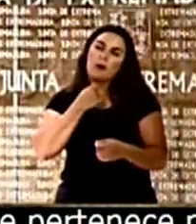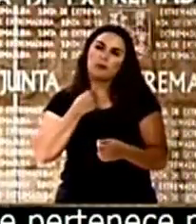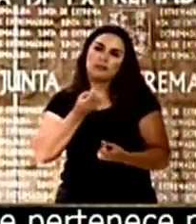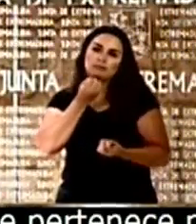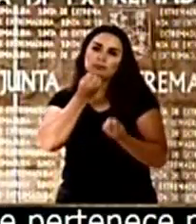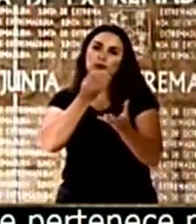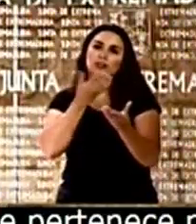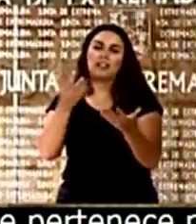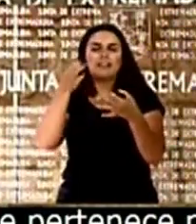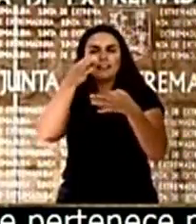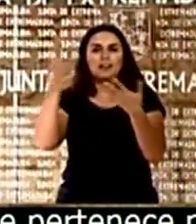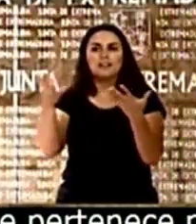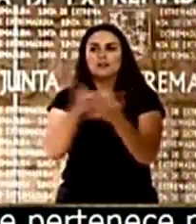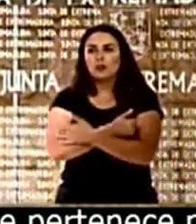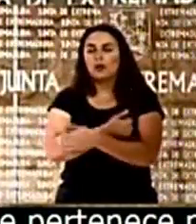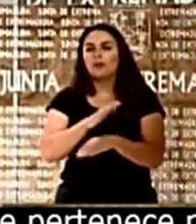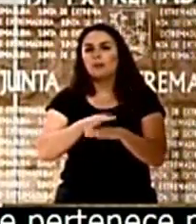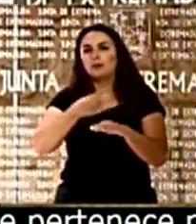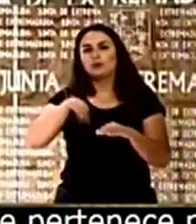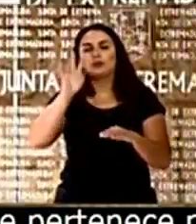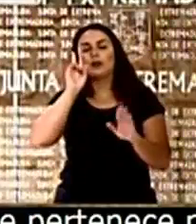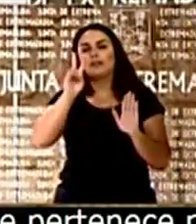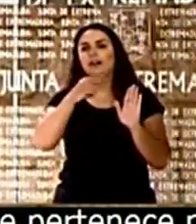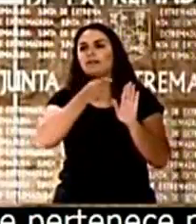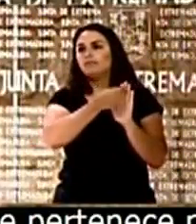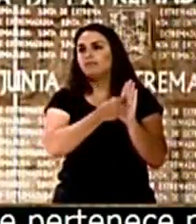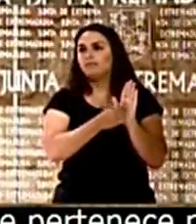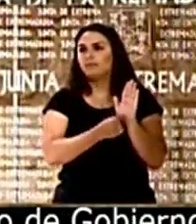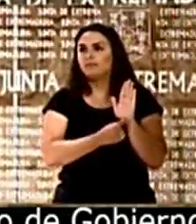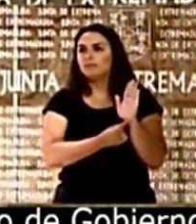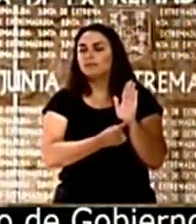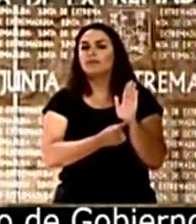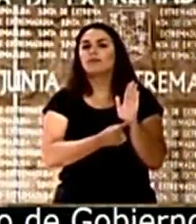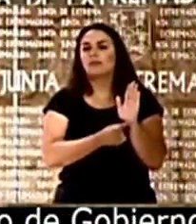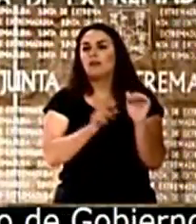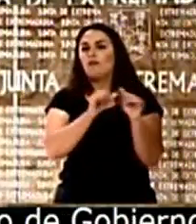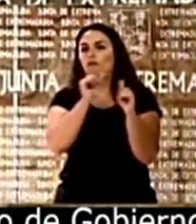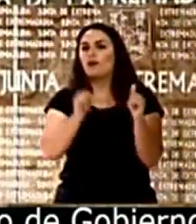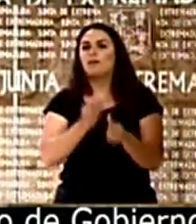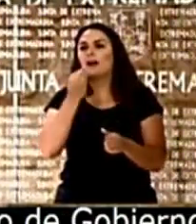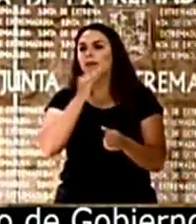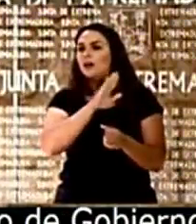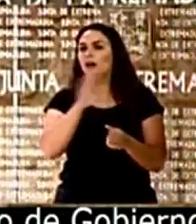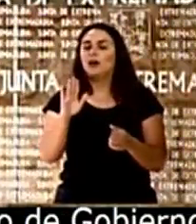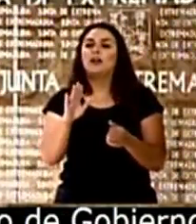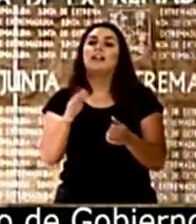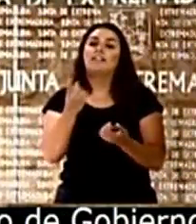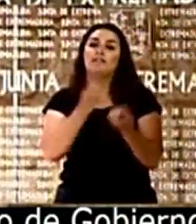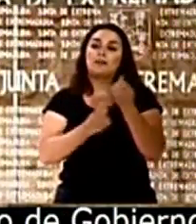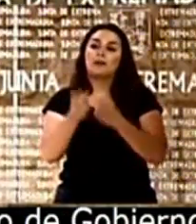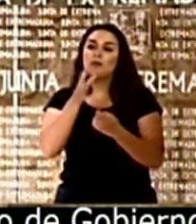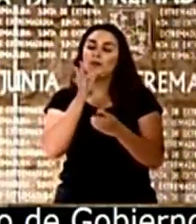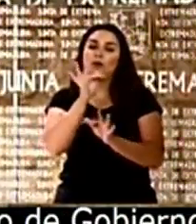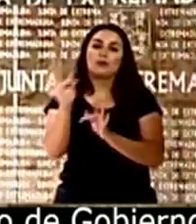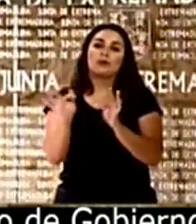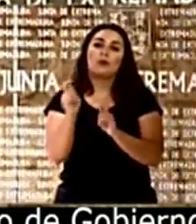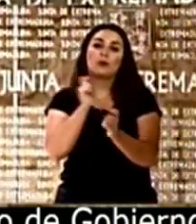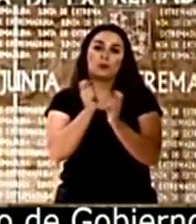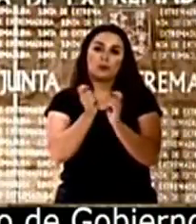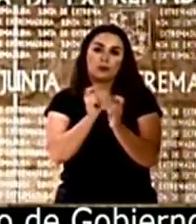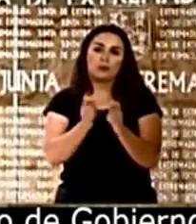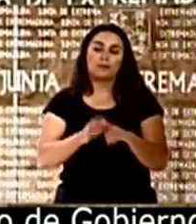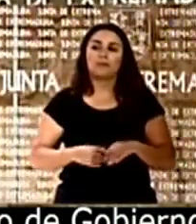todo el máximo de detalles posible para que ustedes puedan hacer de la mejor manera la información tras la rueda de prensa del Consejo de